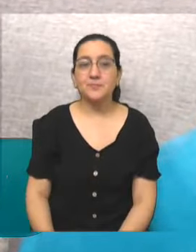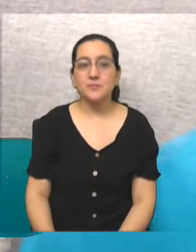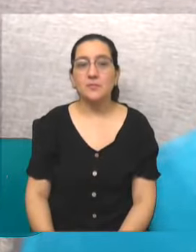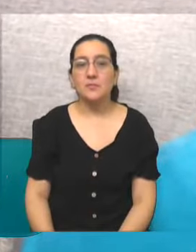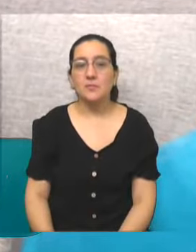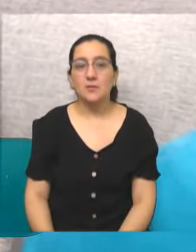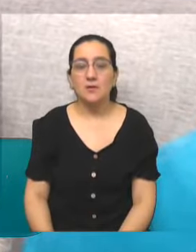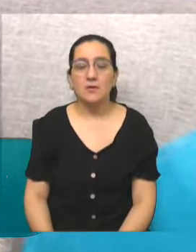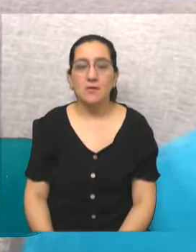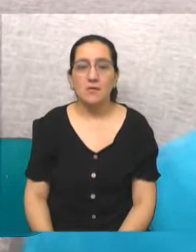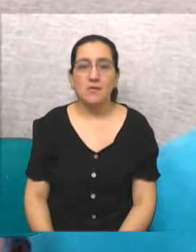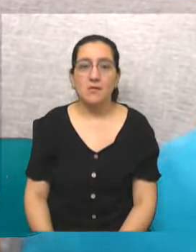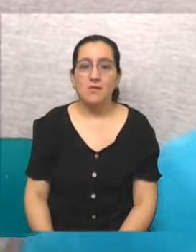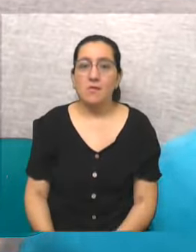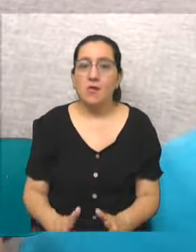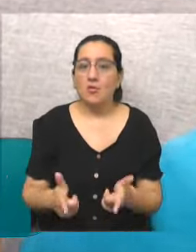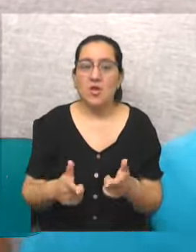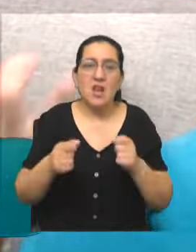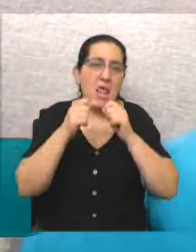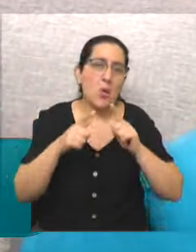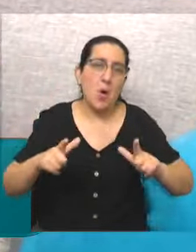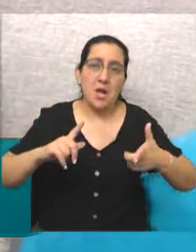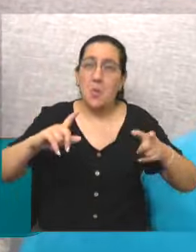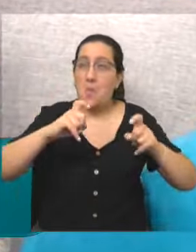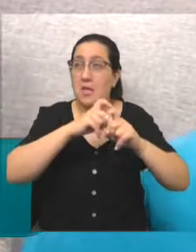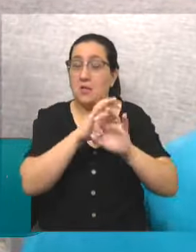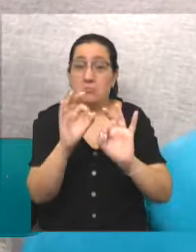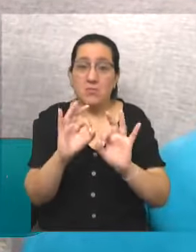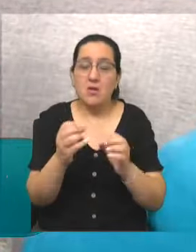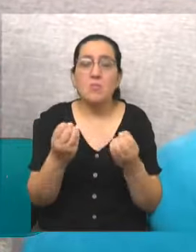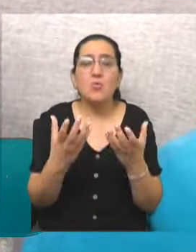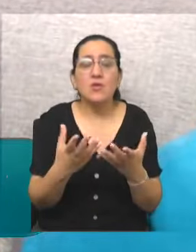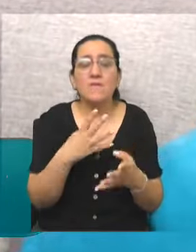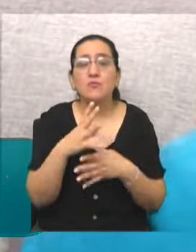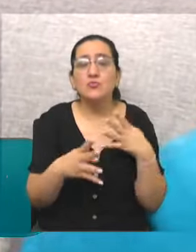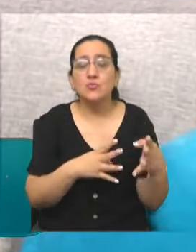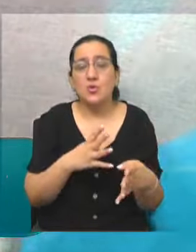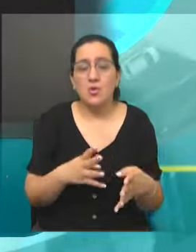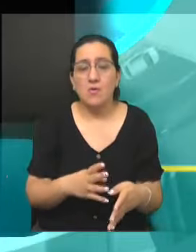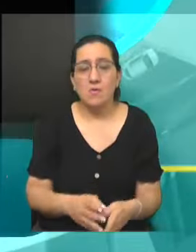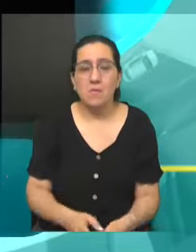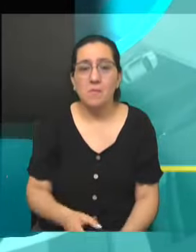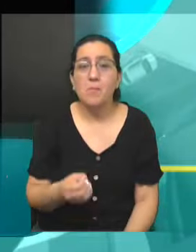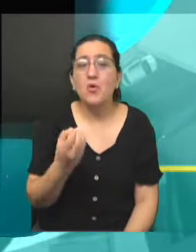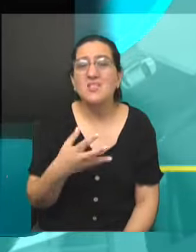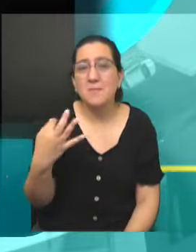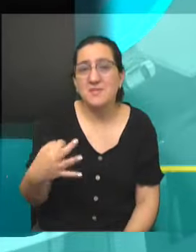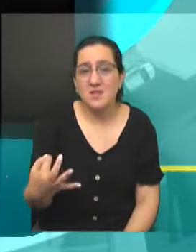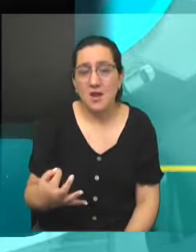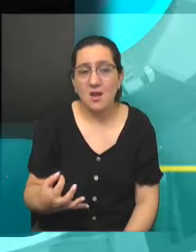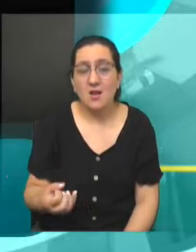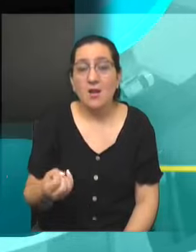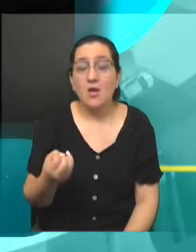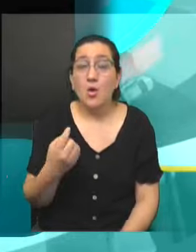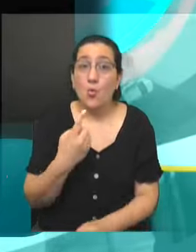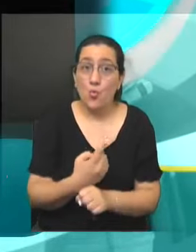accesible. Bien. No tiene ningún lenguaje complicado. ¿Y por qué el éxito? ¿Por qué es tan especial? Bueno, es por un lado por la